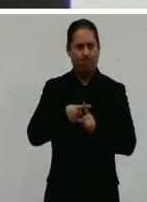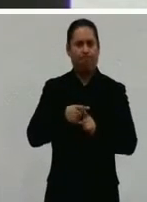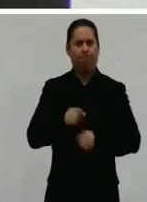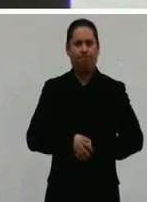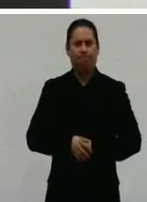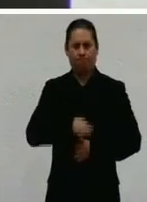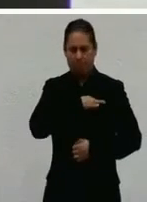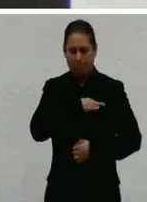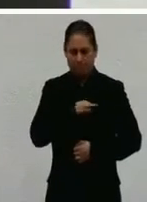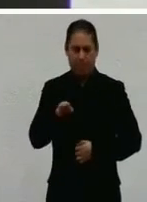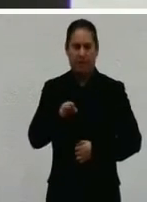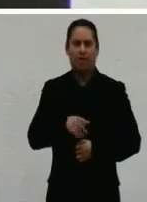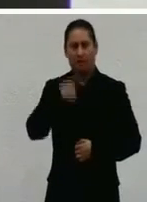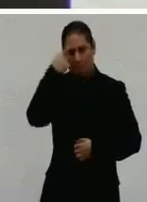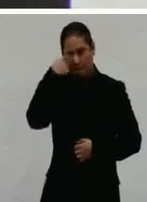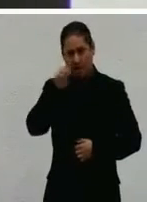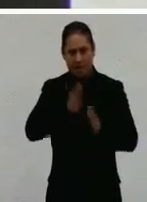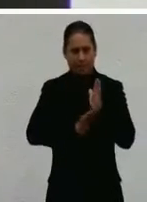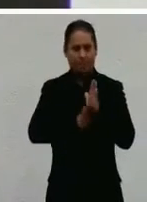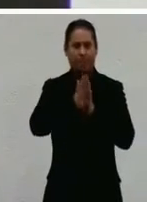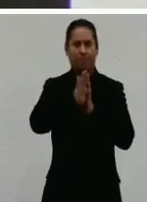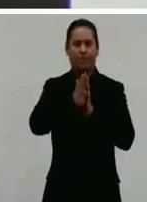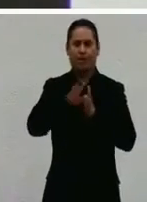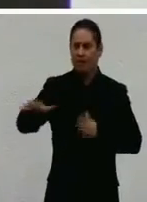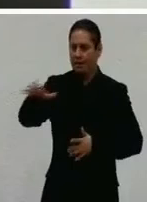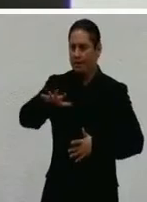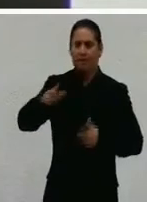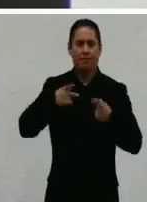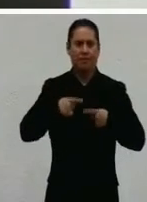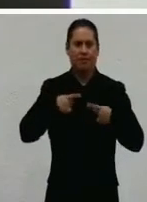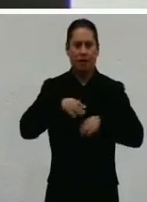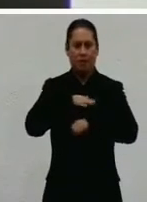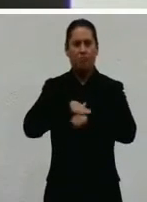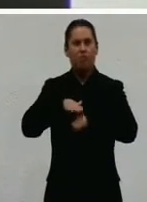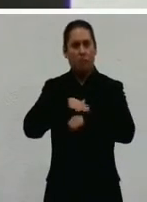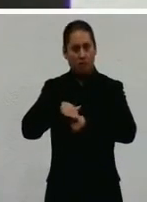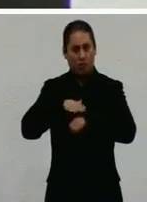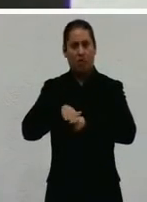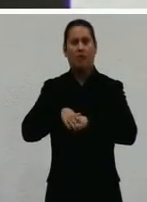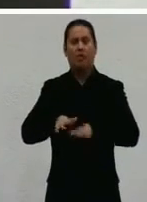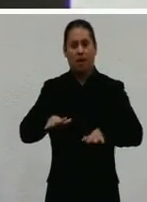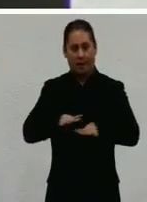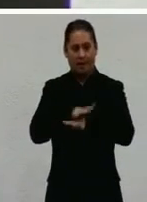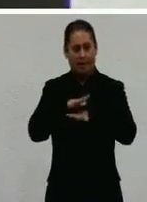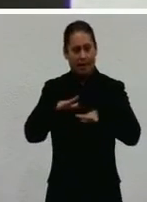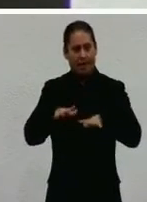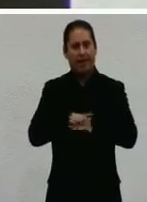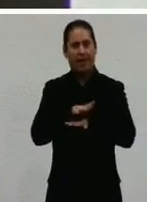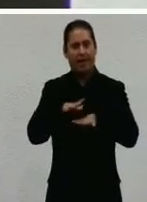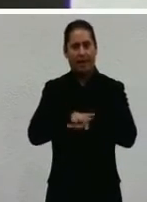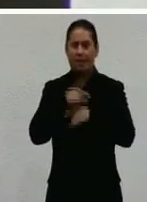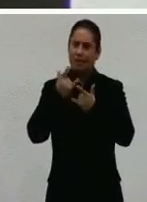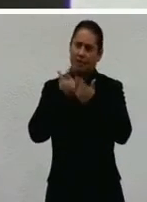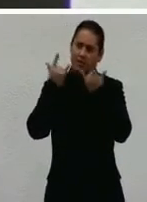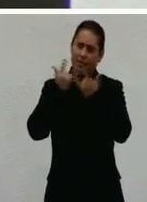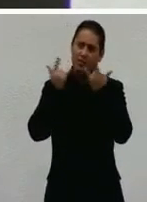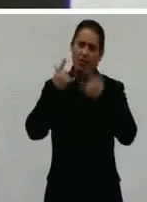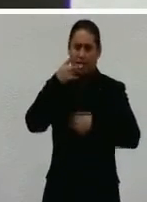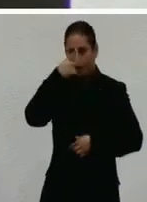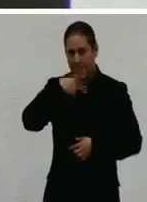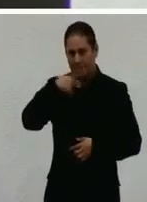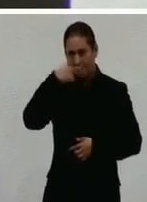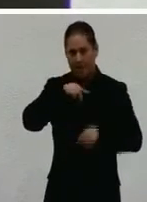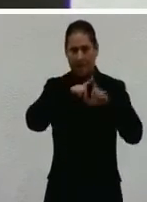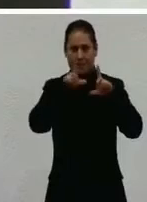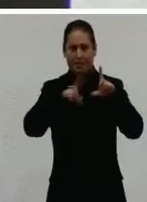pueda en beneficio de la ciudadanía morena seguirá cambiando la historia de mexico y la